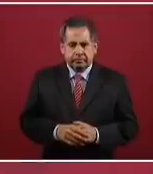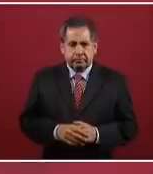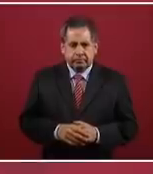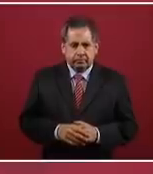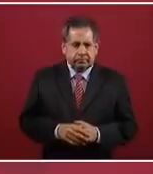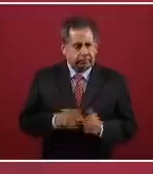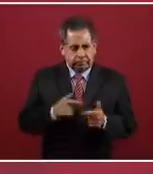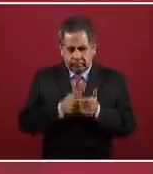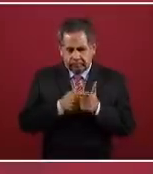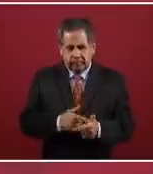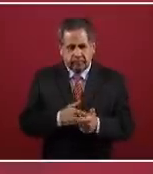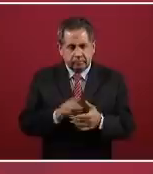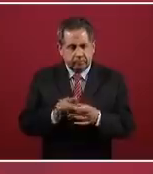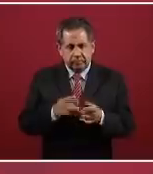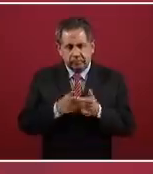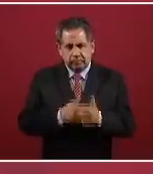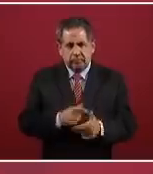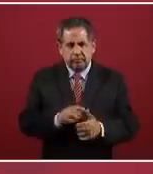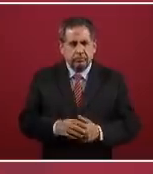seguir